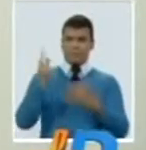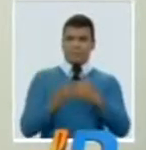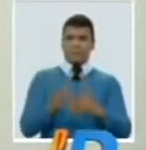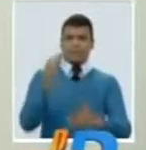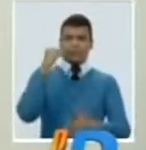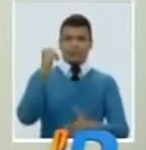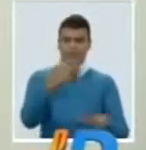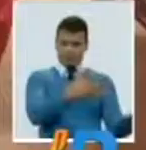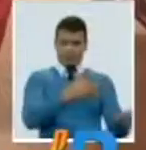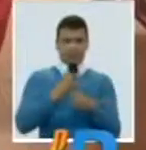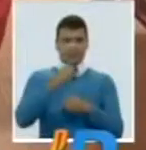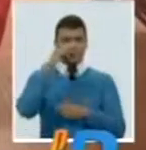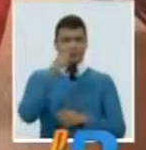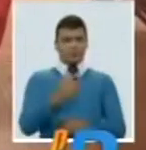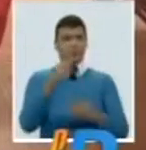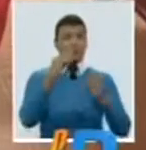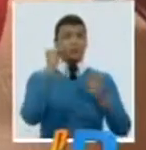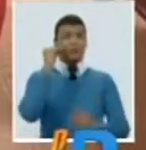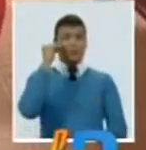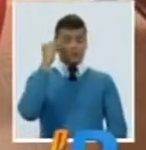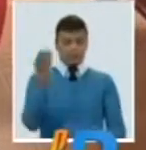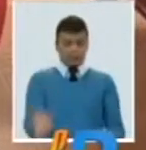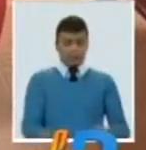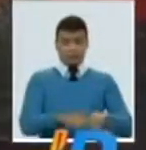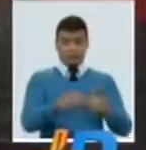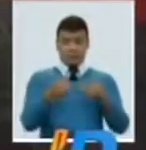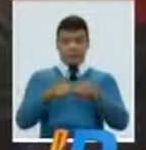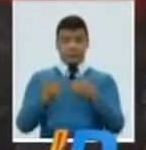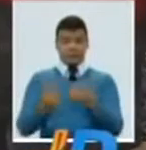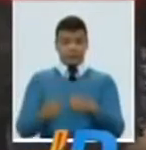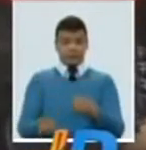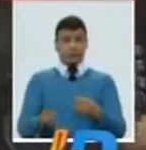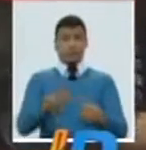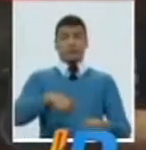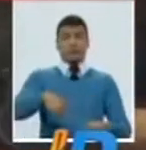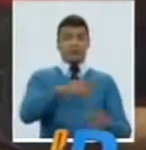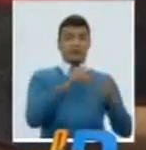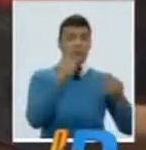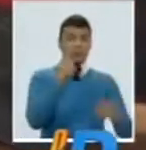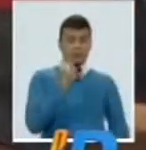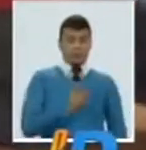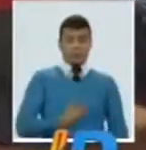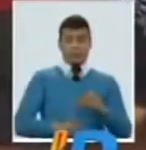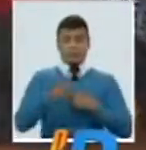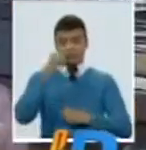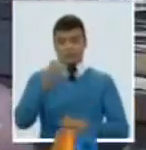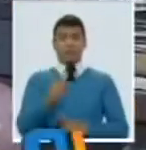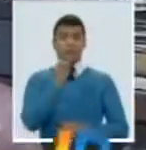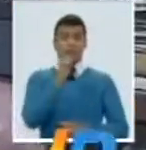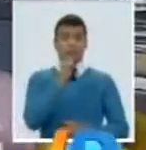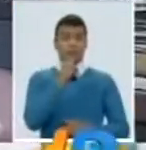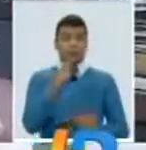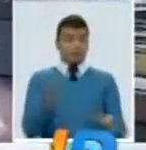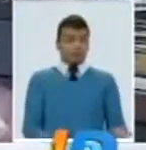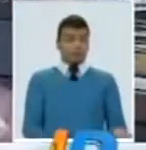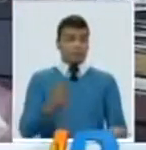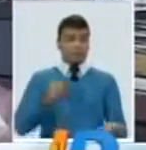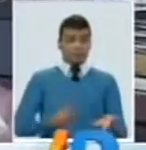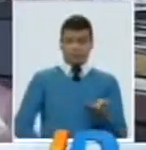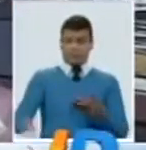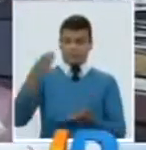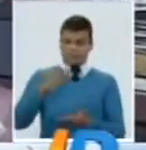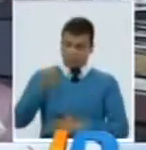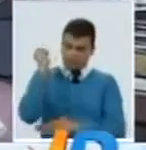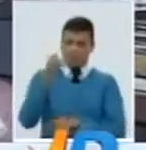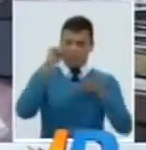el niño de su hogar por los supuestos daños que habría ocasionado no solo a los acudientes del menor, sino al pequeño. Ellas tienen que pagar por todo